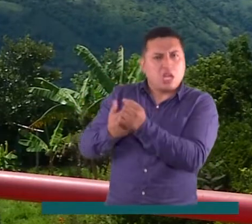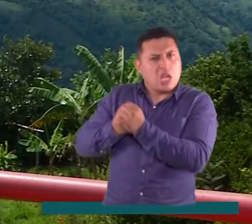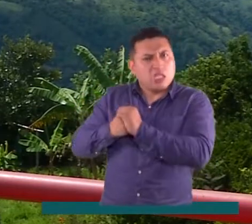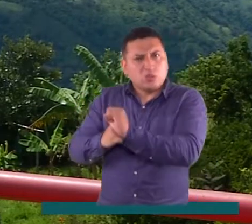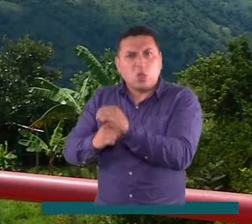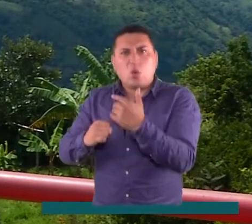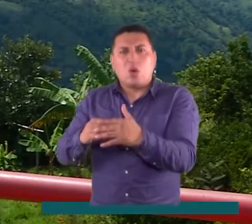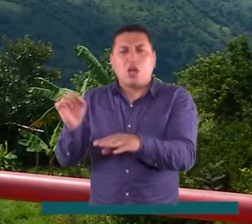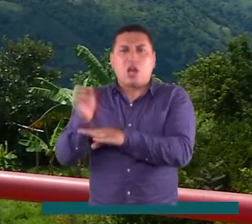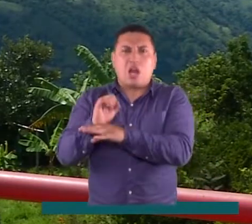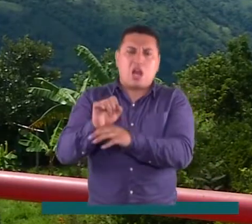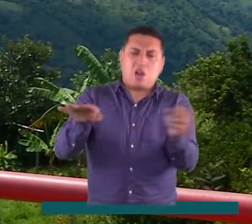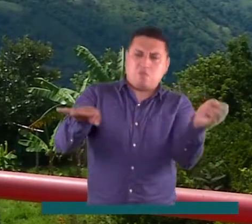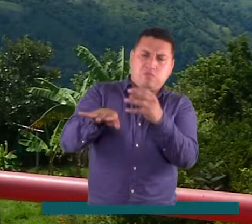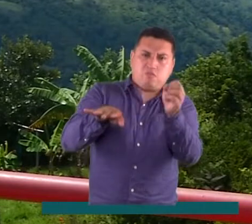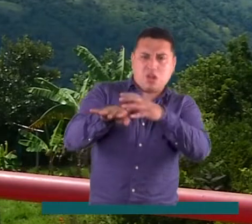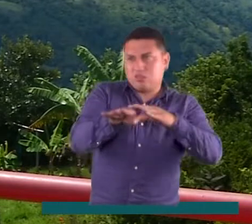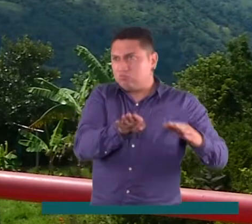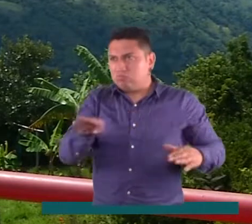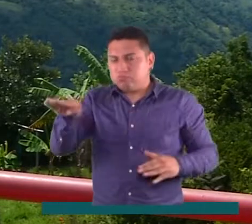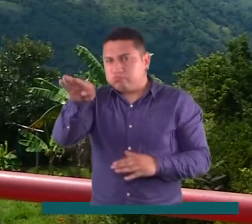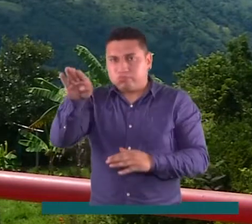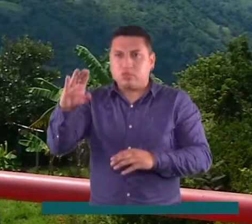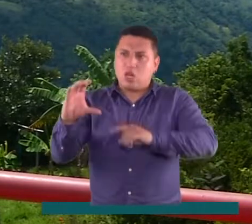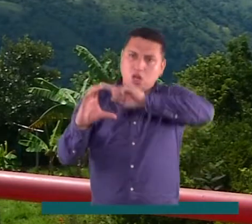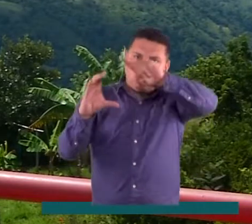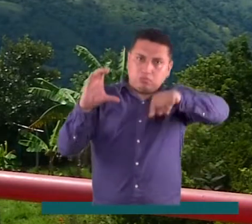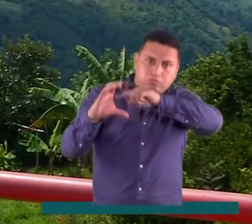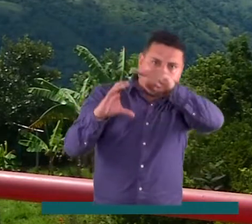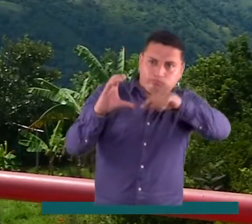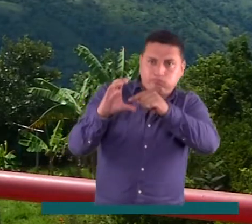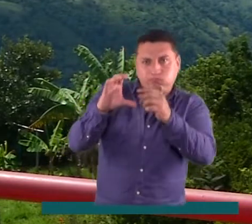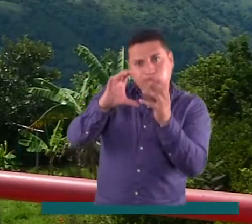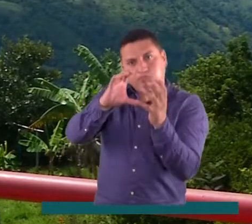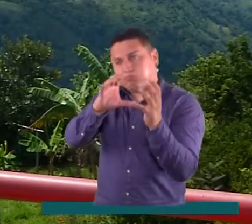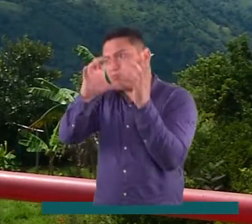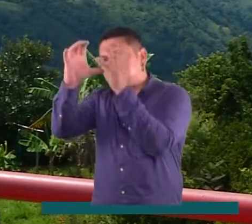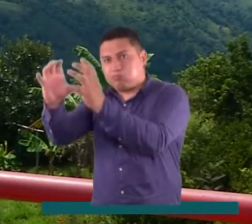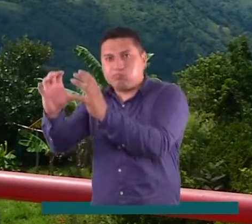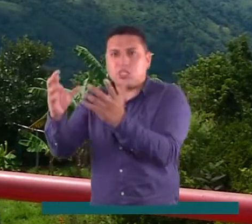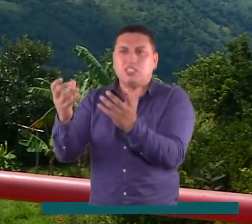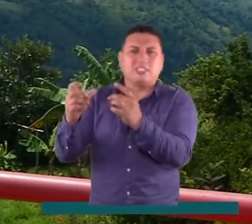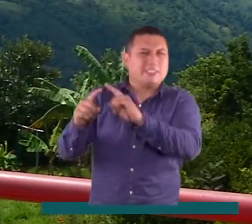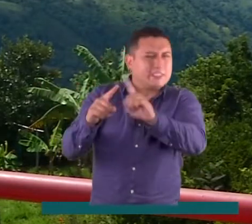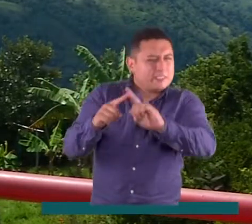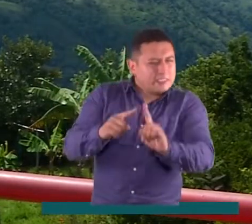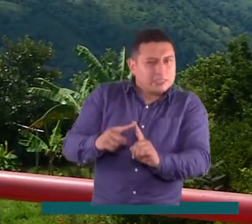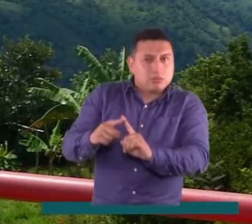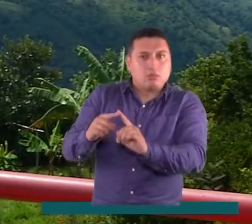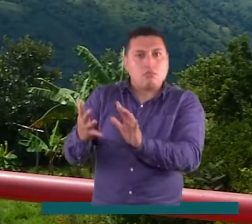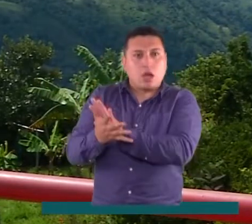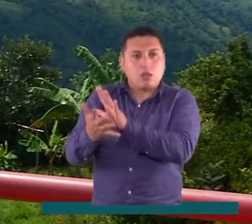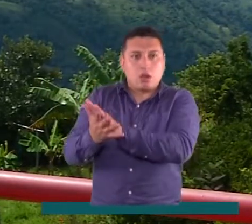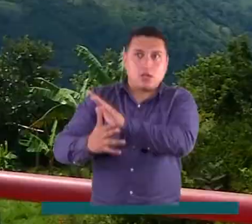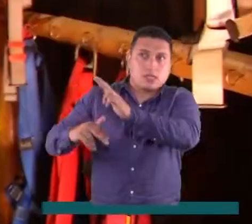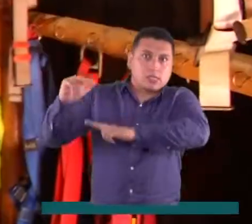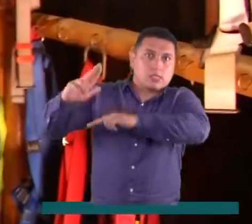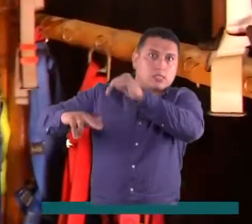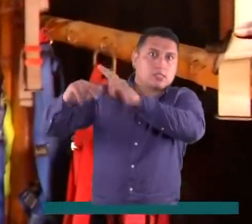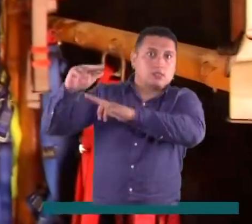esfuerzo, con mulas, subiendo arena, subiendo bloque, para hoy día estar lo que se